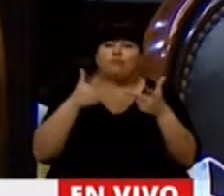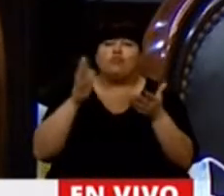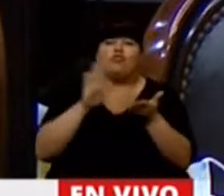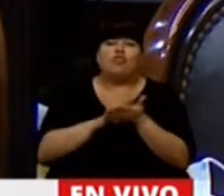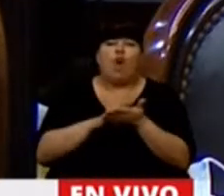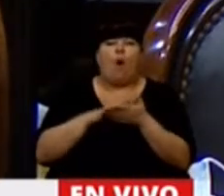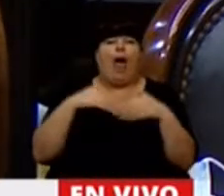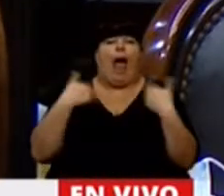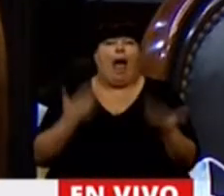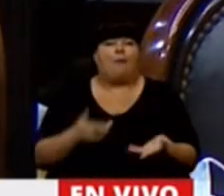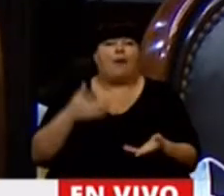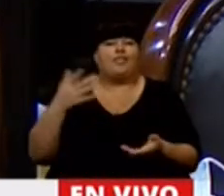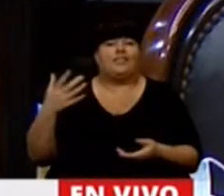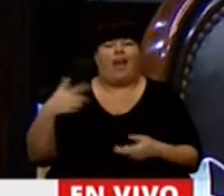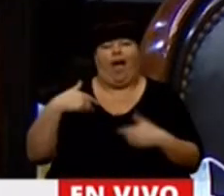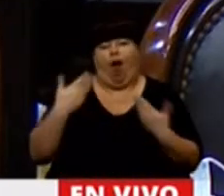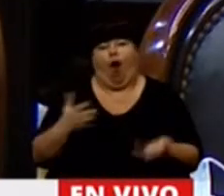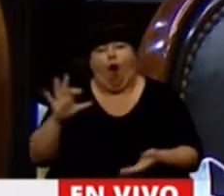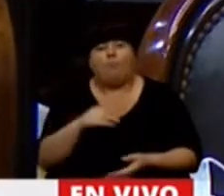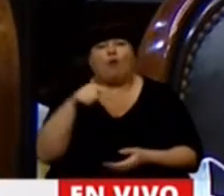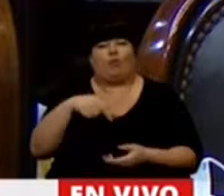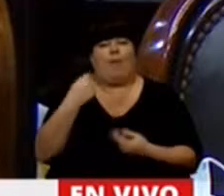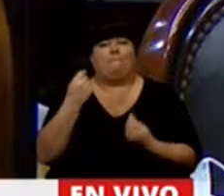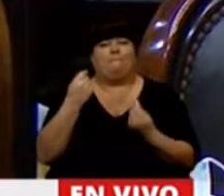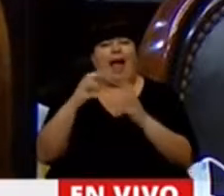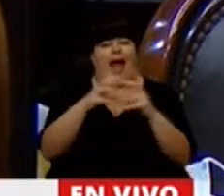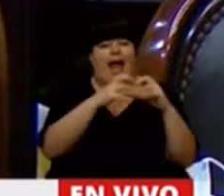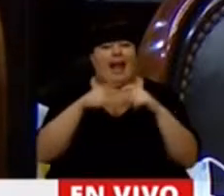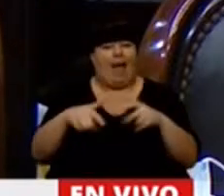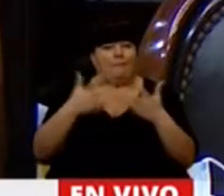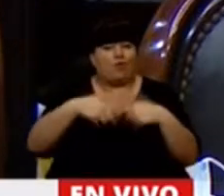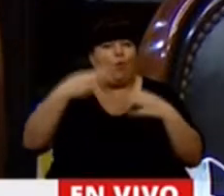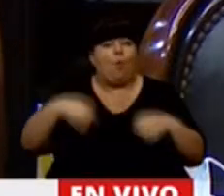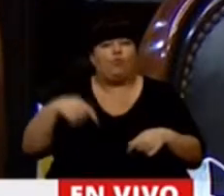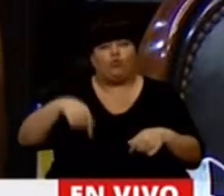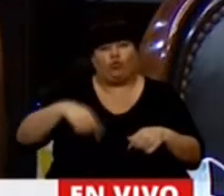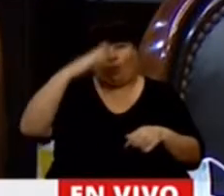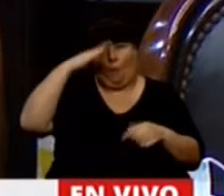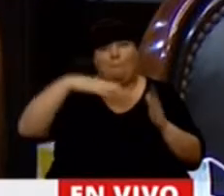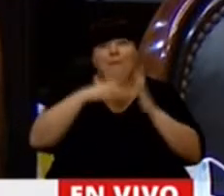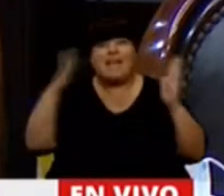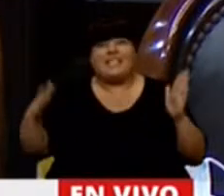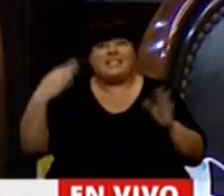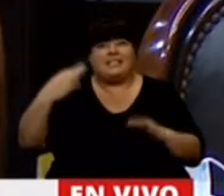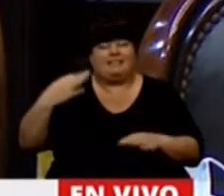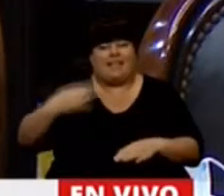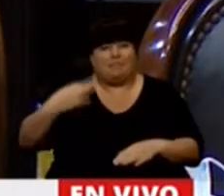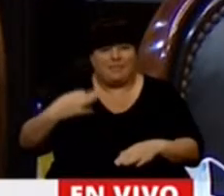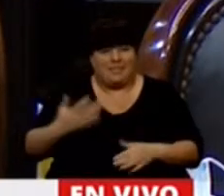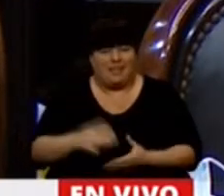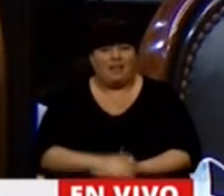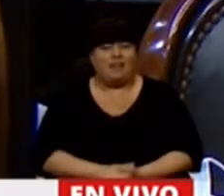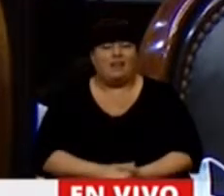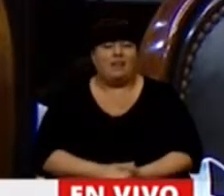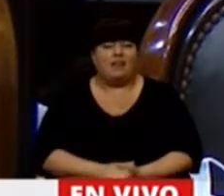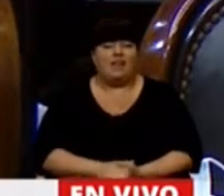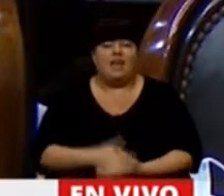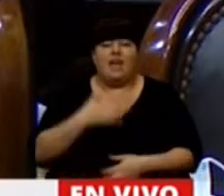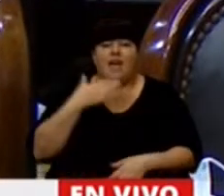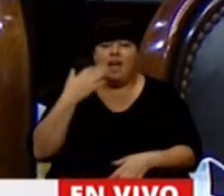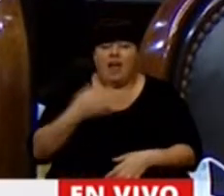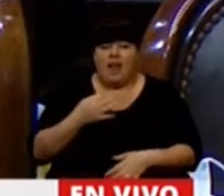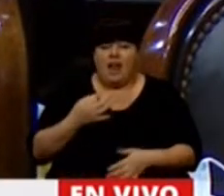la oportunidad del tratamiento de este proyecto en este mes tan especial. Y la verdad